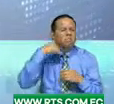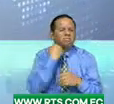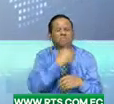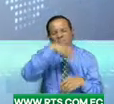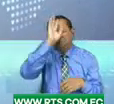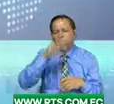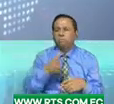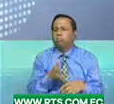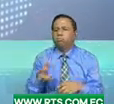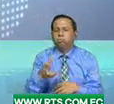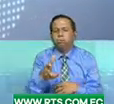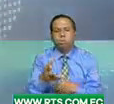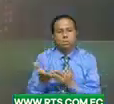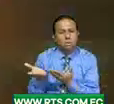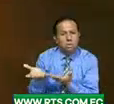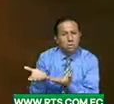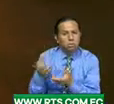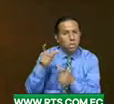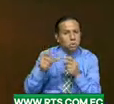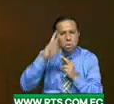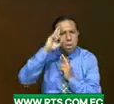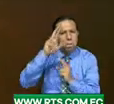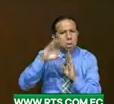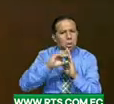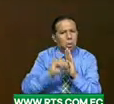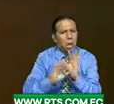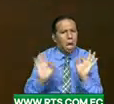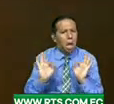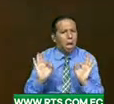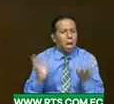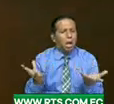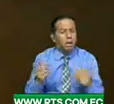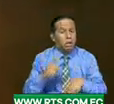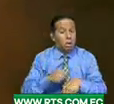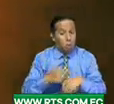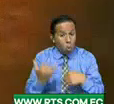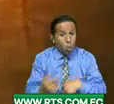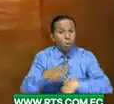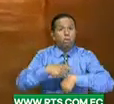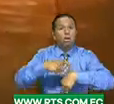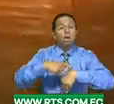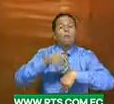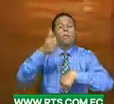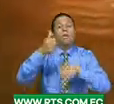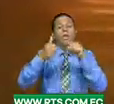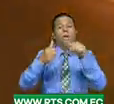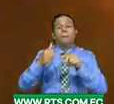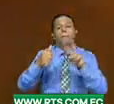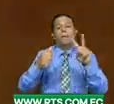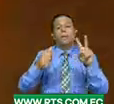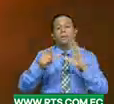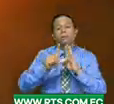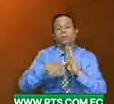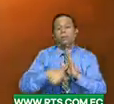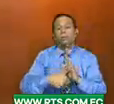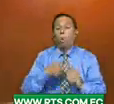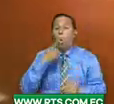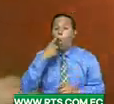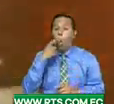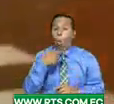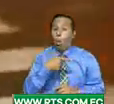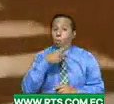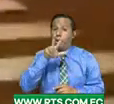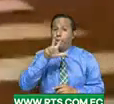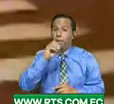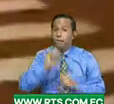personas tampoco ponen de su parte. Es lo que ocurre cuando son las 22 horas con 22 minutos. Un hombre de 30